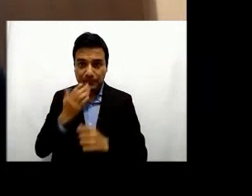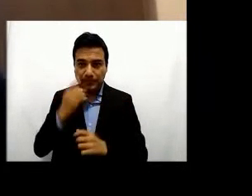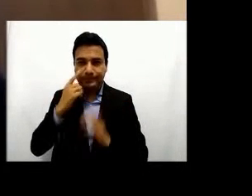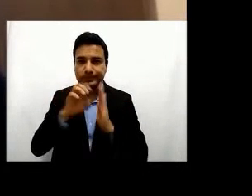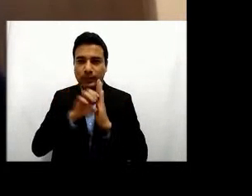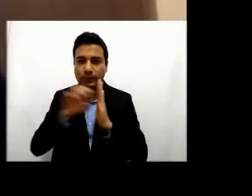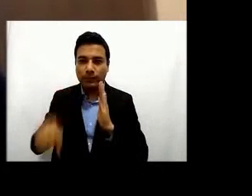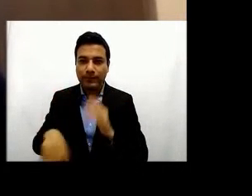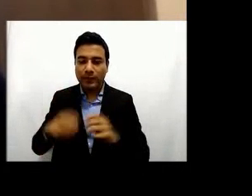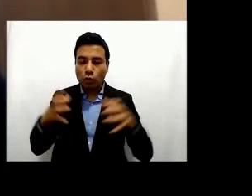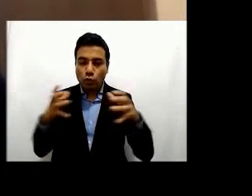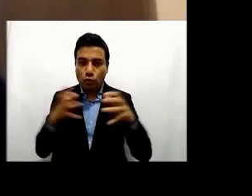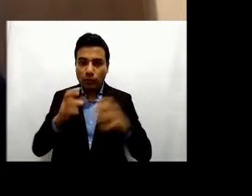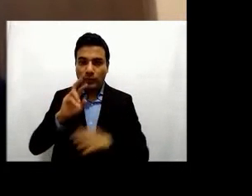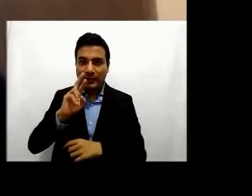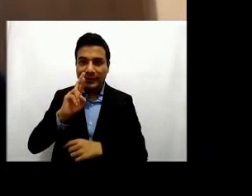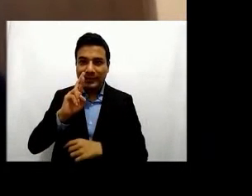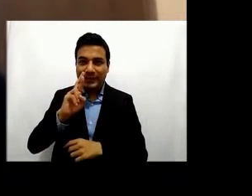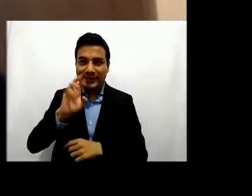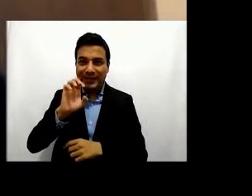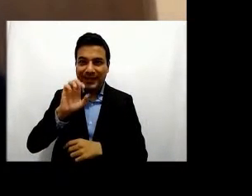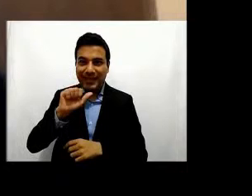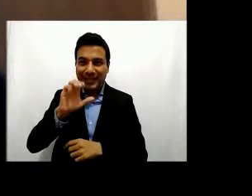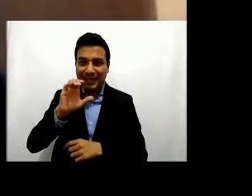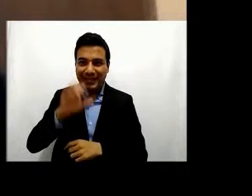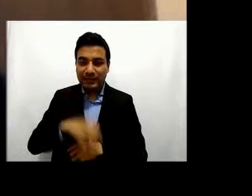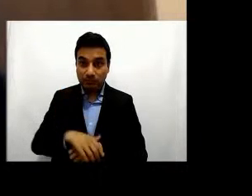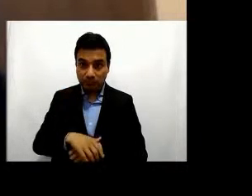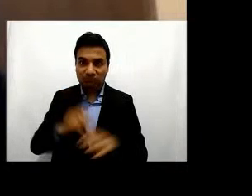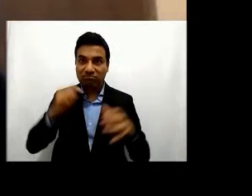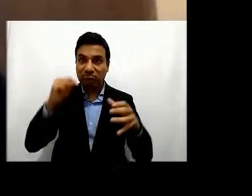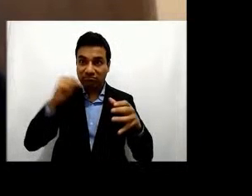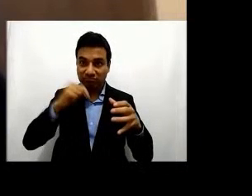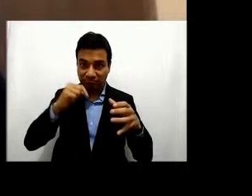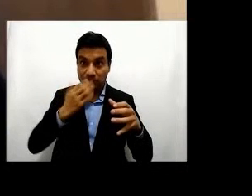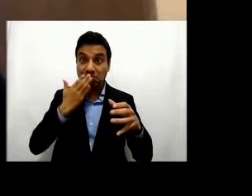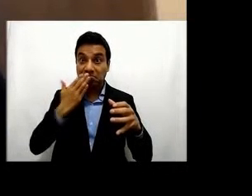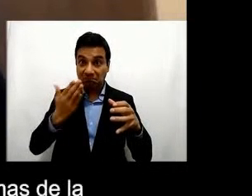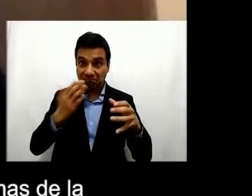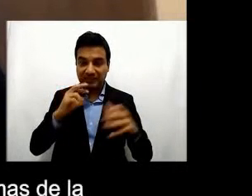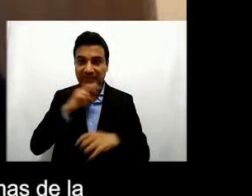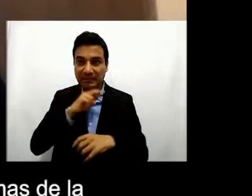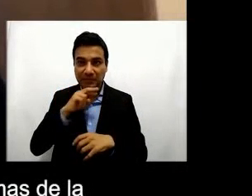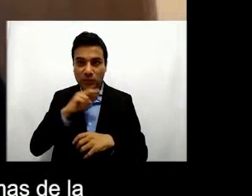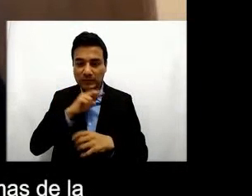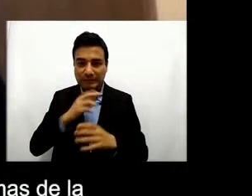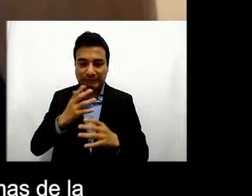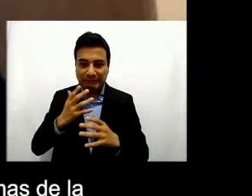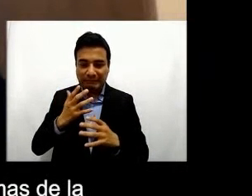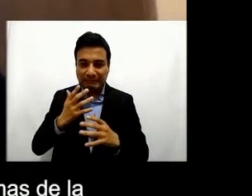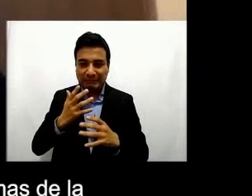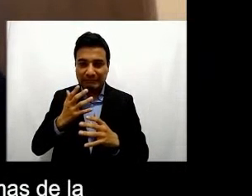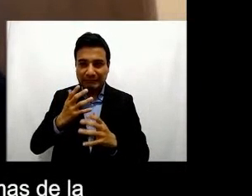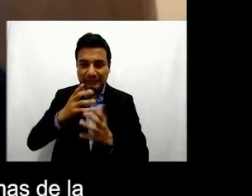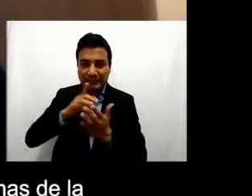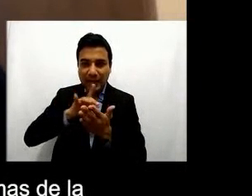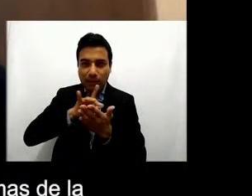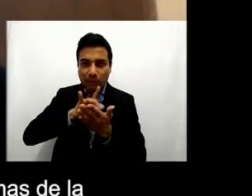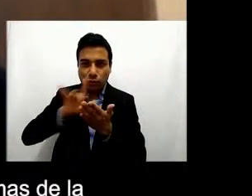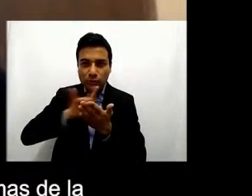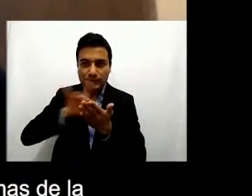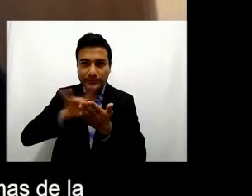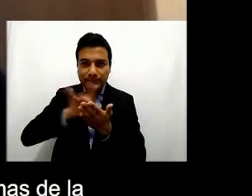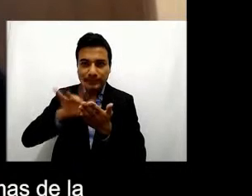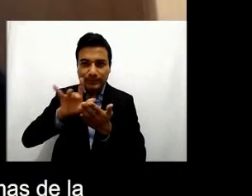que atendió de forma mucho más rápida incluso que el sector gobierno a las personas que estábamos